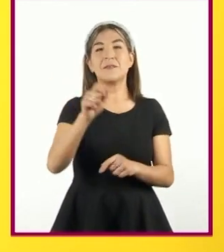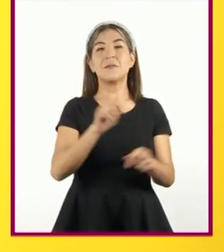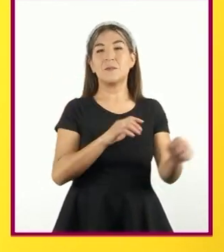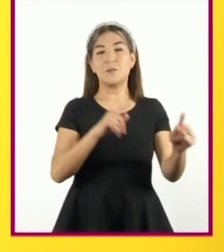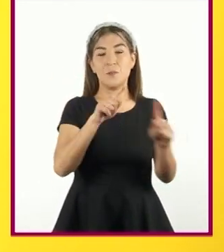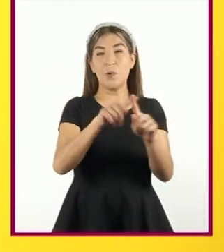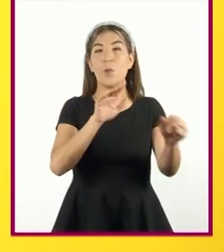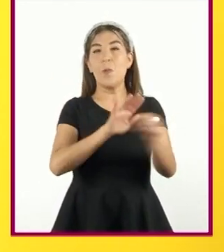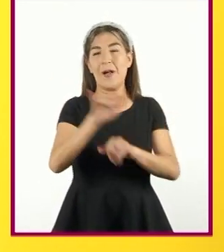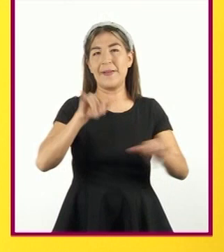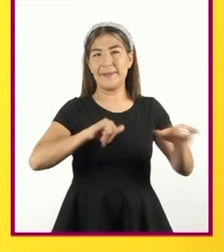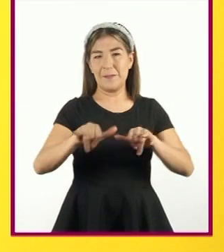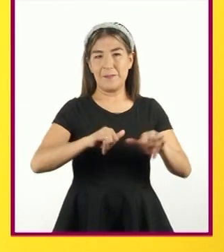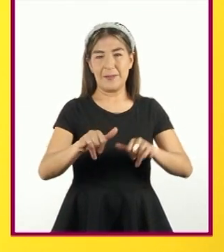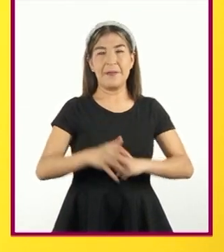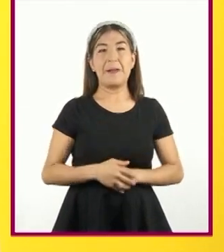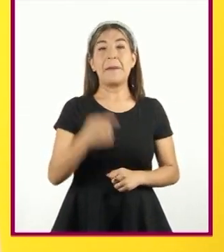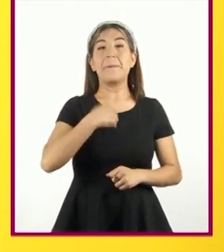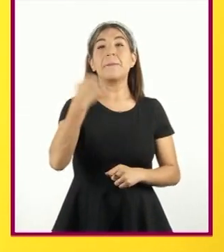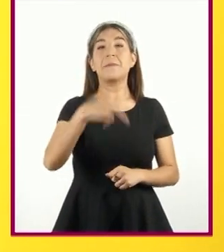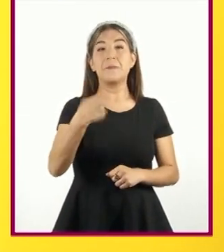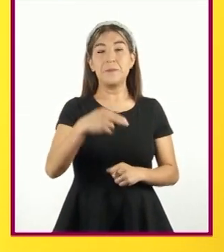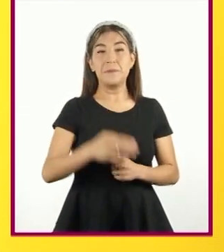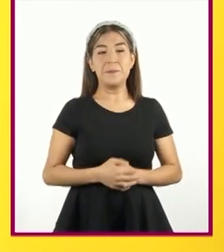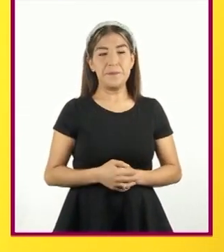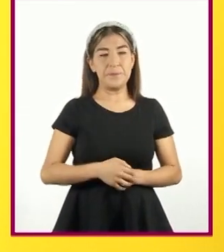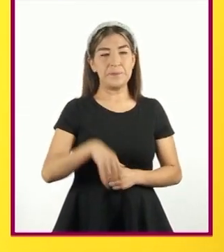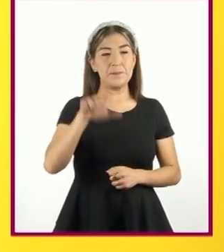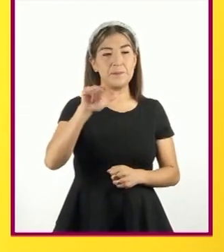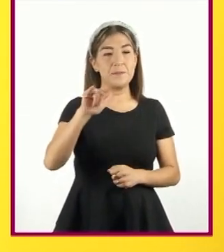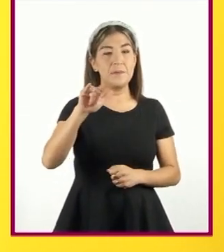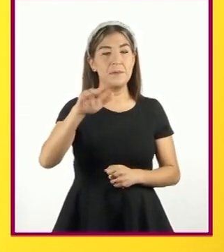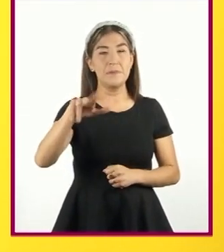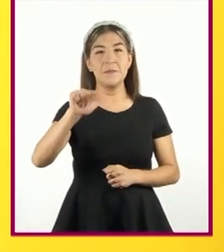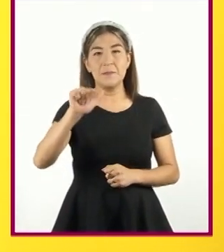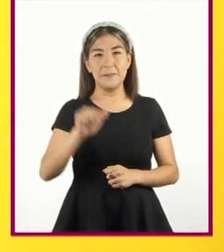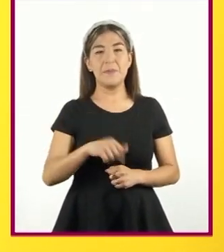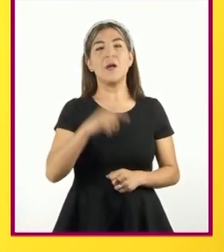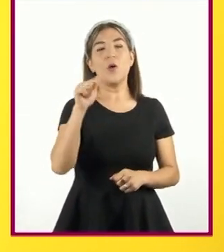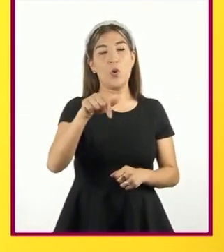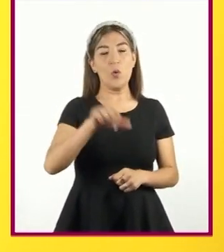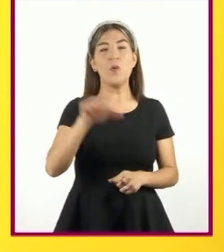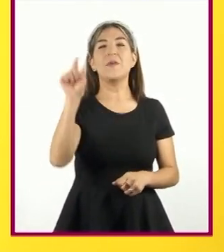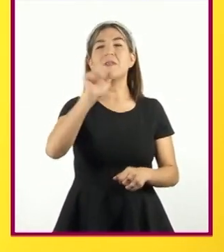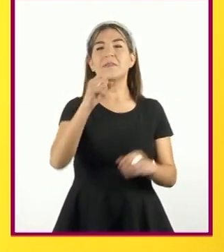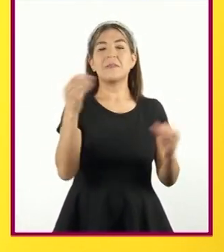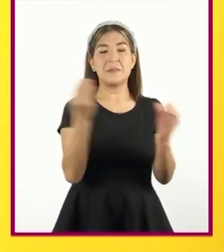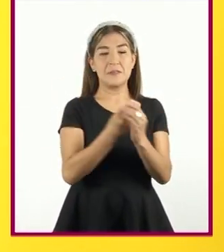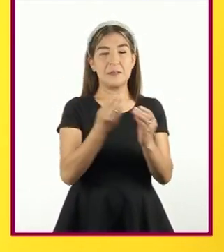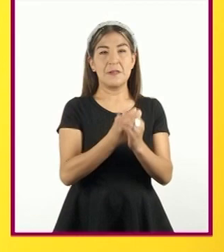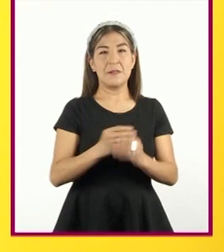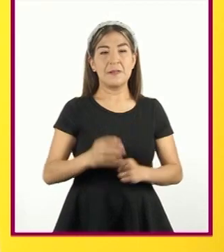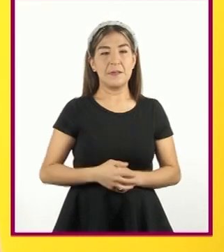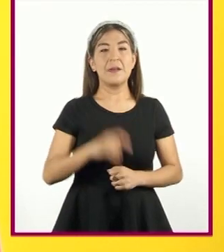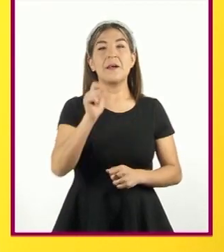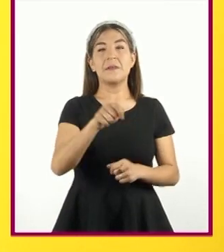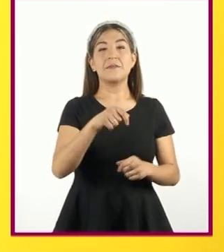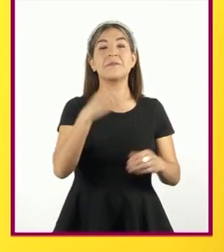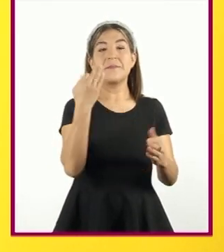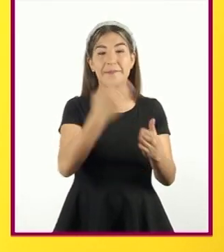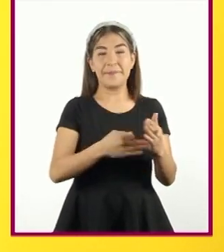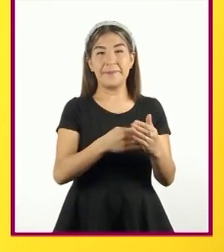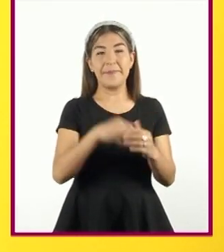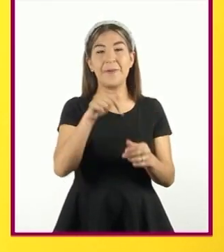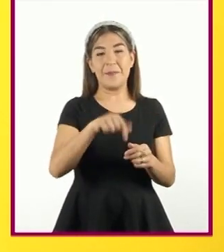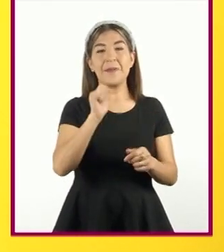asignatura Geografía. Mi nombre es Liliana Hernández Martínez y en la sesión del día de hoy nos acompañará la